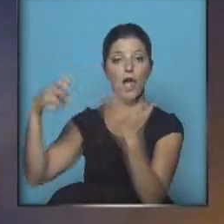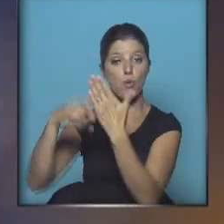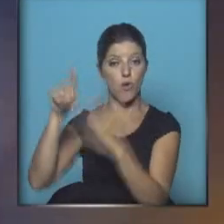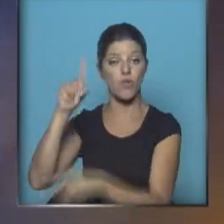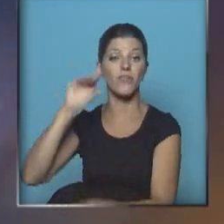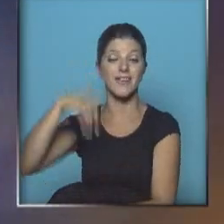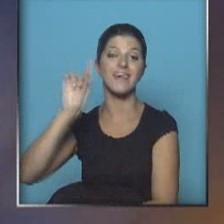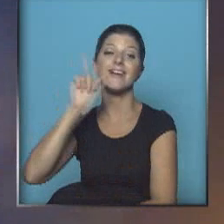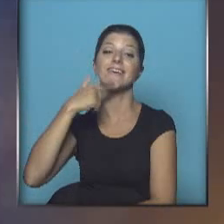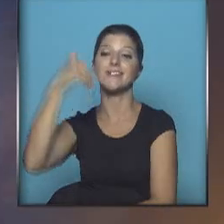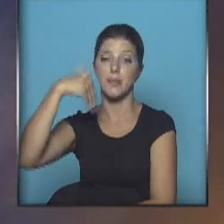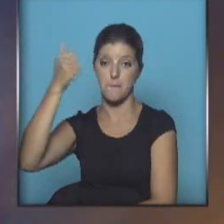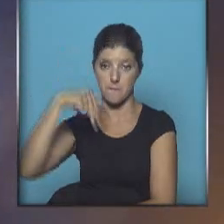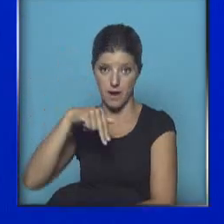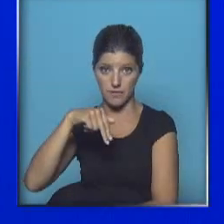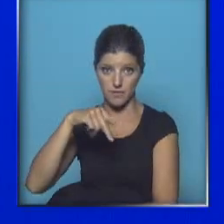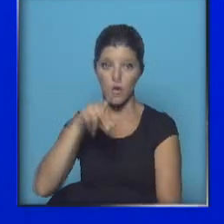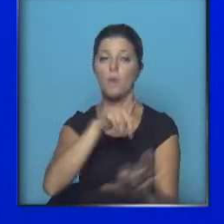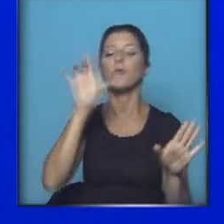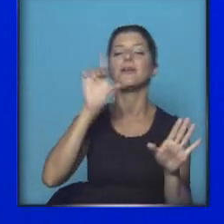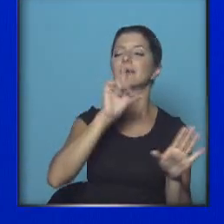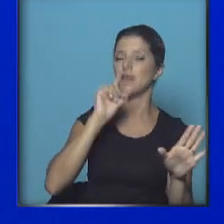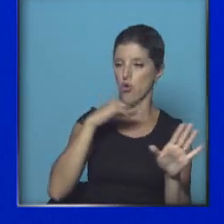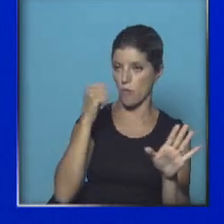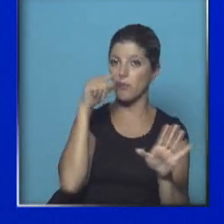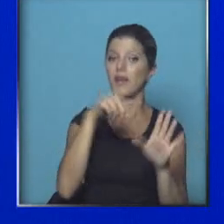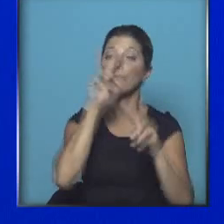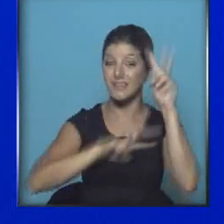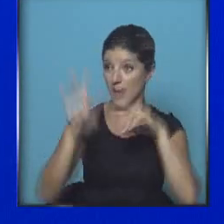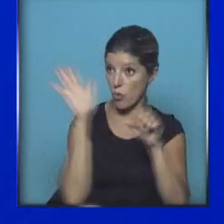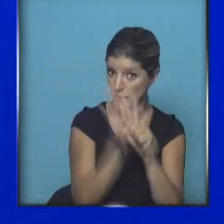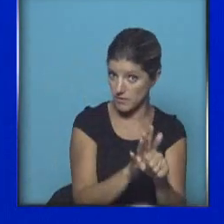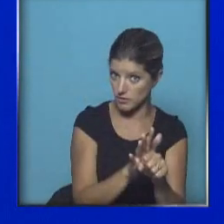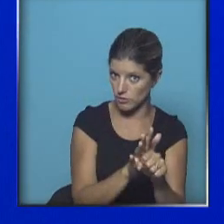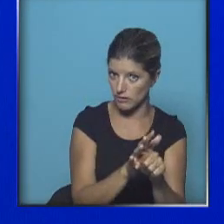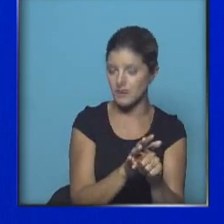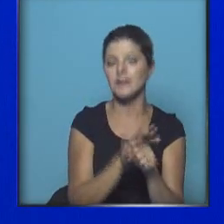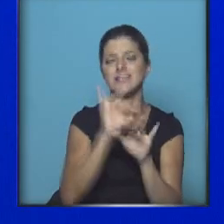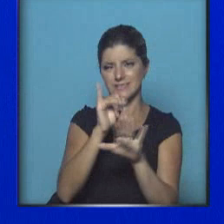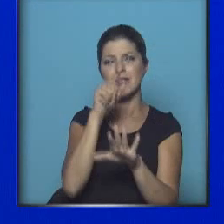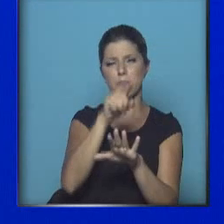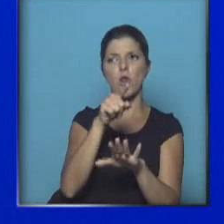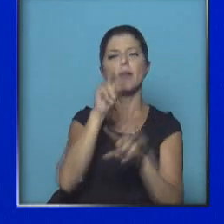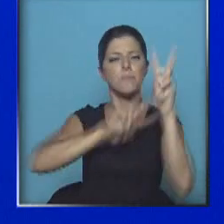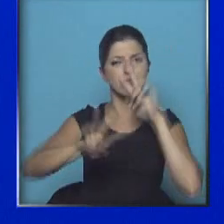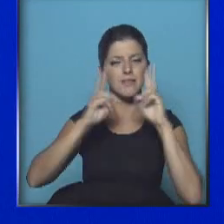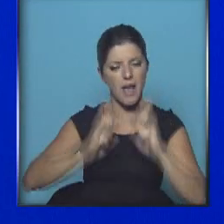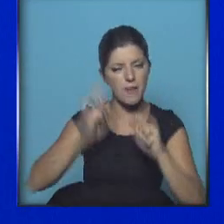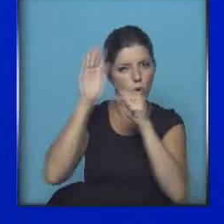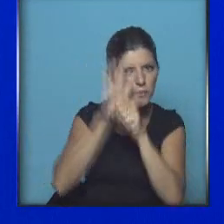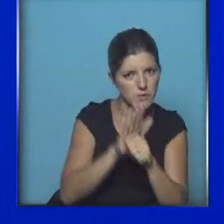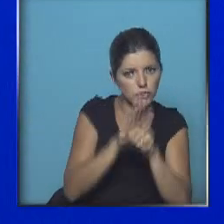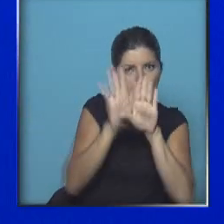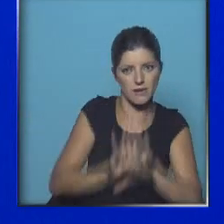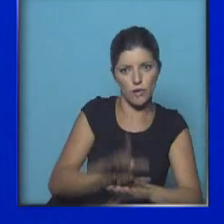Nisman, porque el hijo investigaba el encubrimiento. Pero investigaba el encubrimiento organizado por